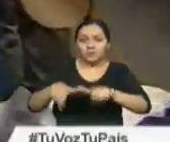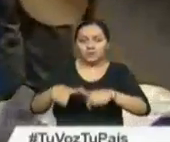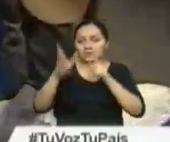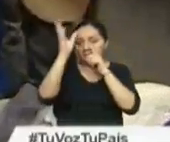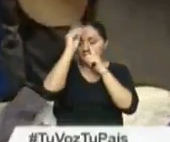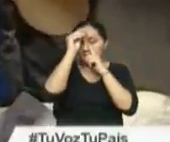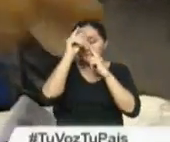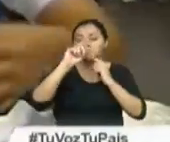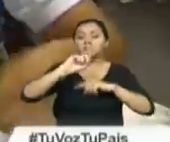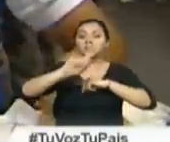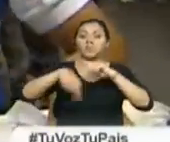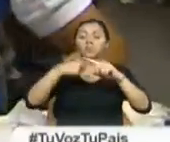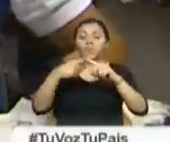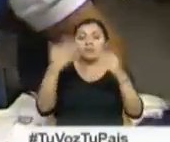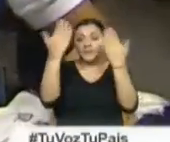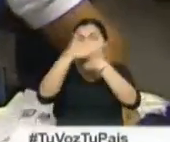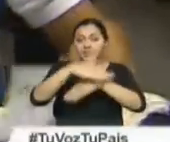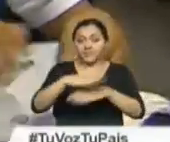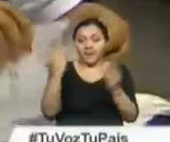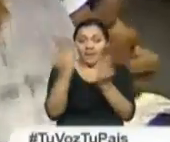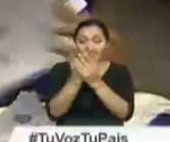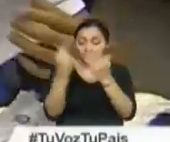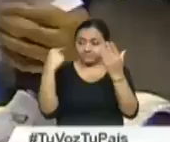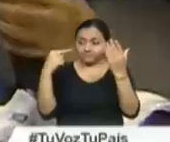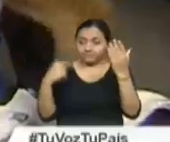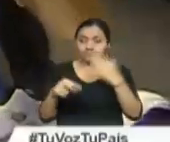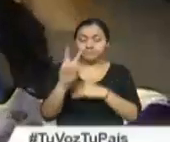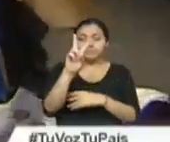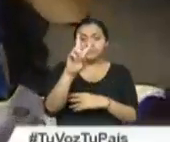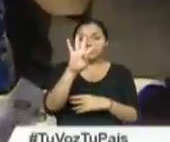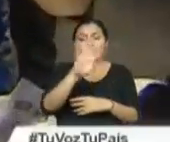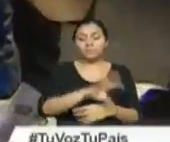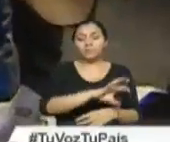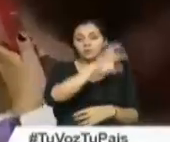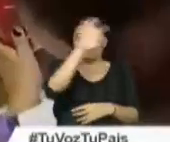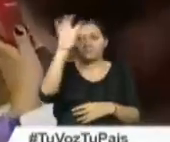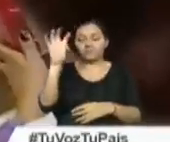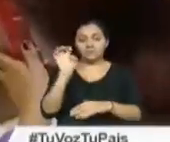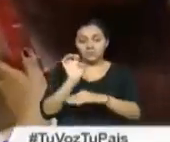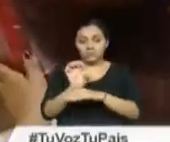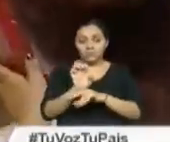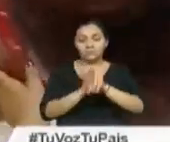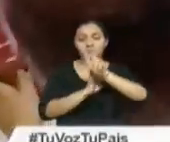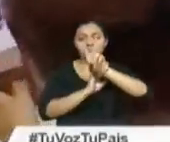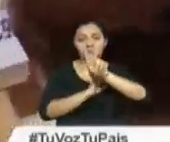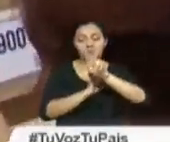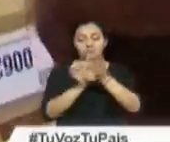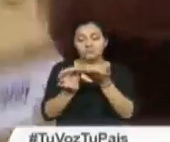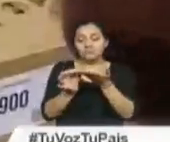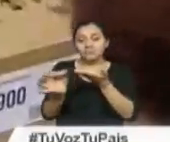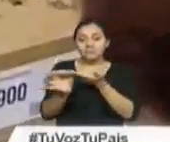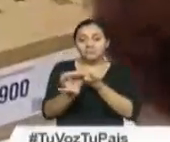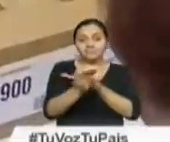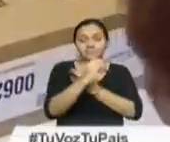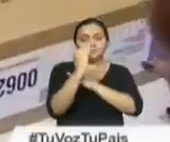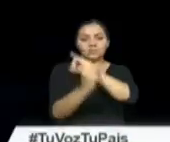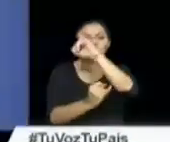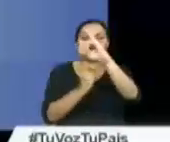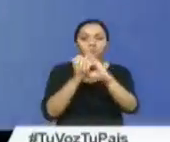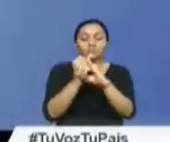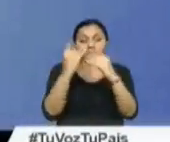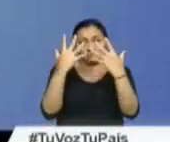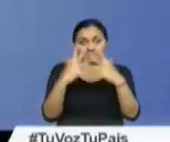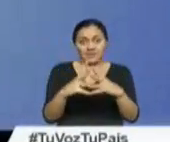Al finalizar el recuento de las actas impugnadas de las 24 provincias de Ecuador y dos de las tres circunscripciones en el exterior,